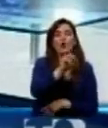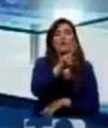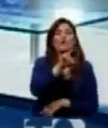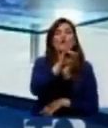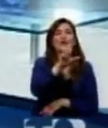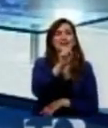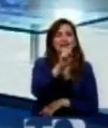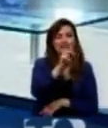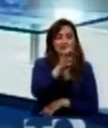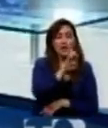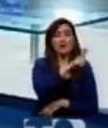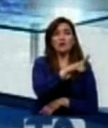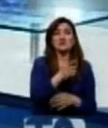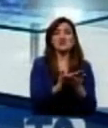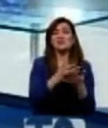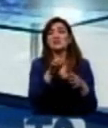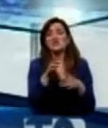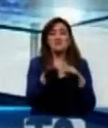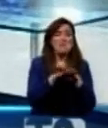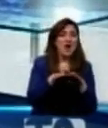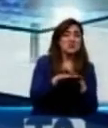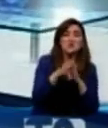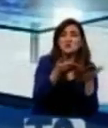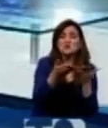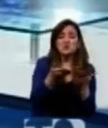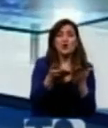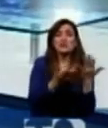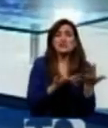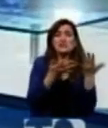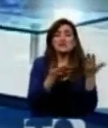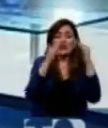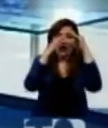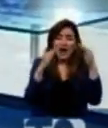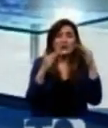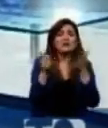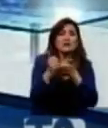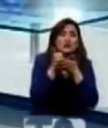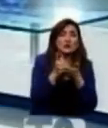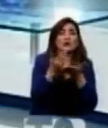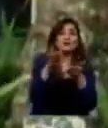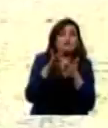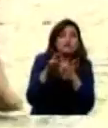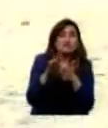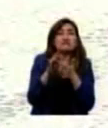Hay quienes todavía están viviendo en medio de paredes dañadas y escombros a la espera de la ayuda gubernamental.